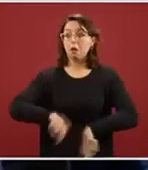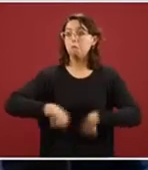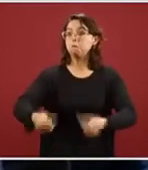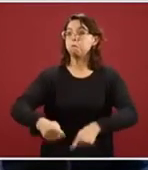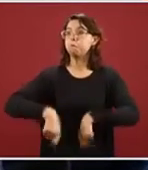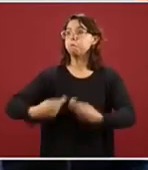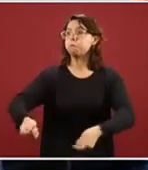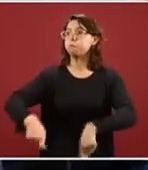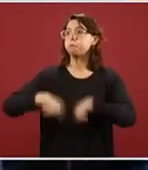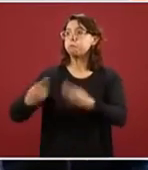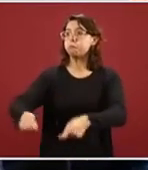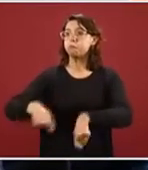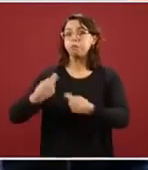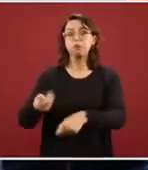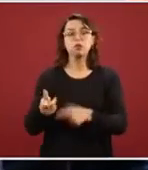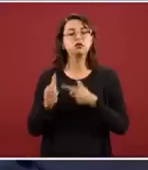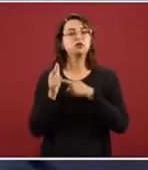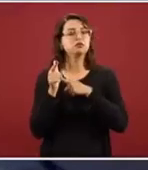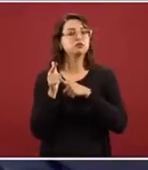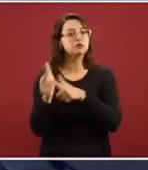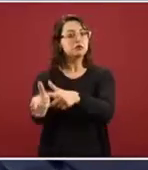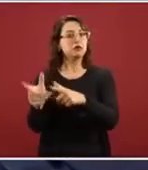siniestra, pues